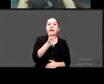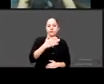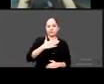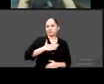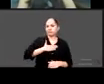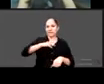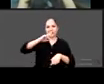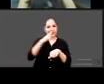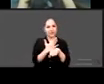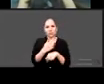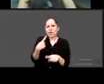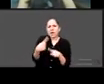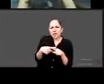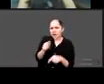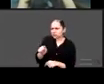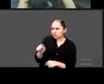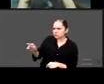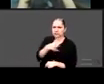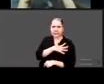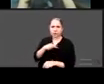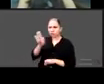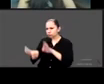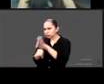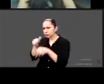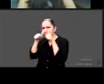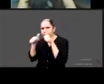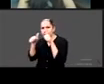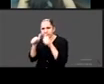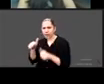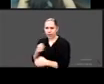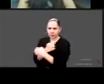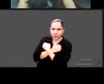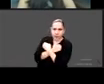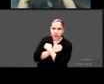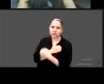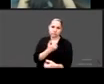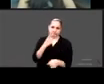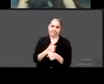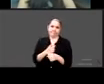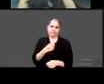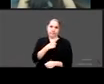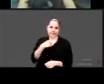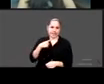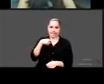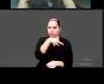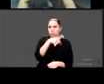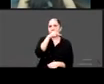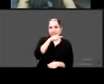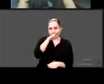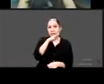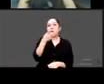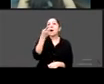sus hijos, eso no significa que ese deber de cuidado sea absoluto o arbitrario, como bien lo